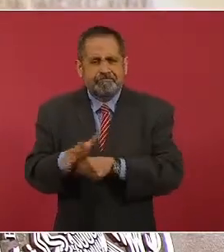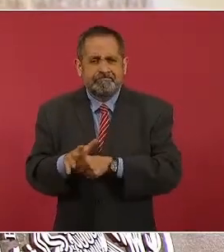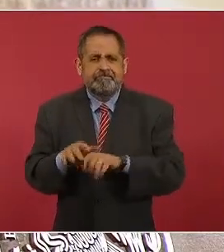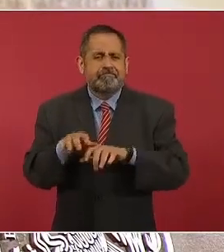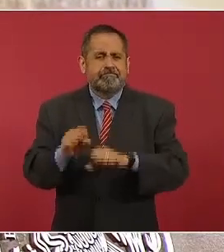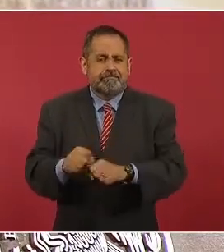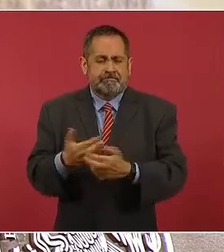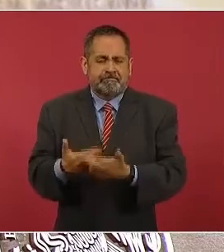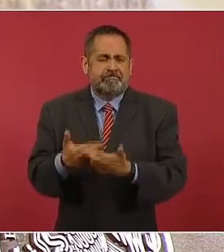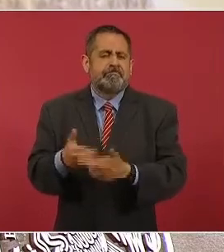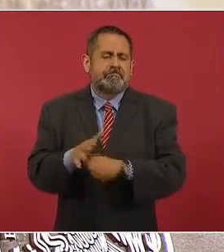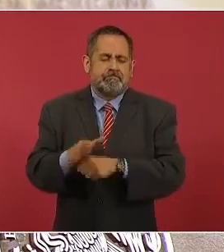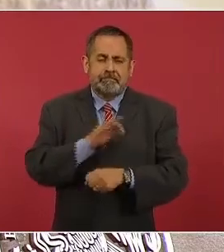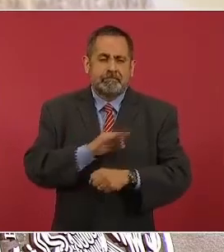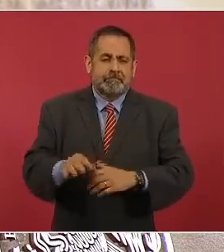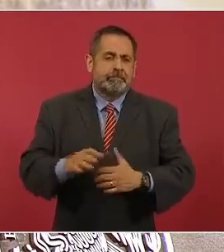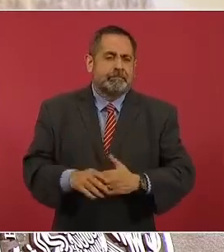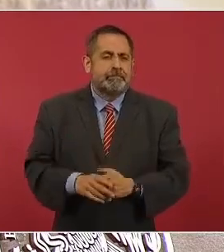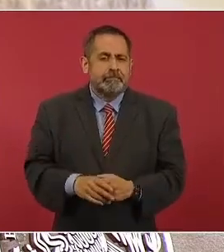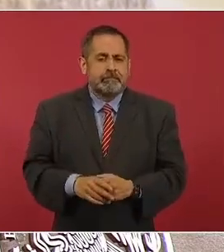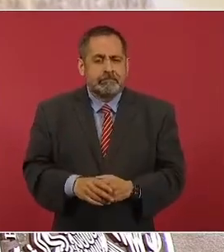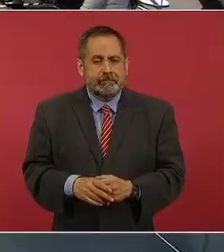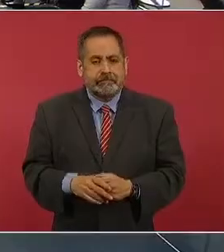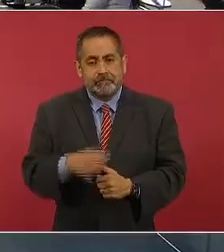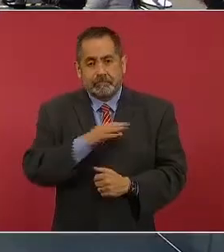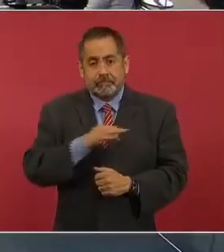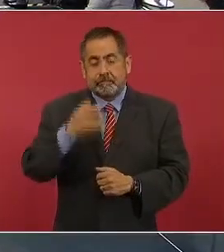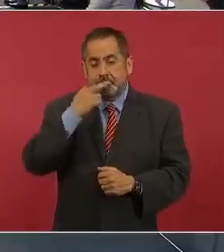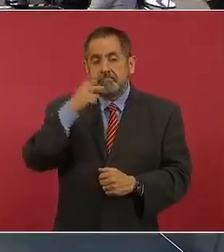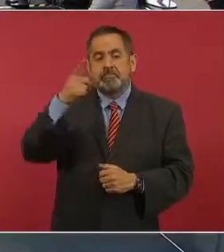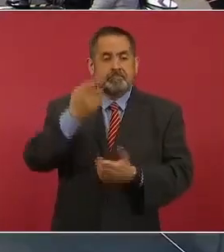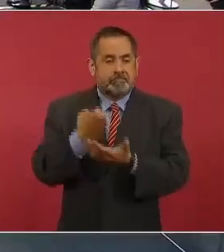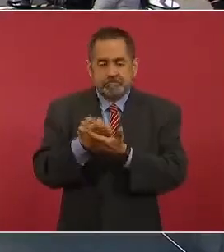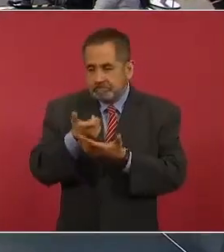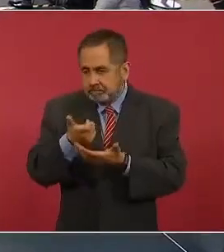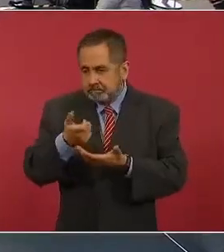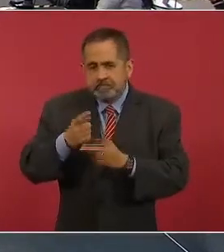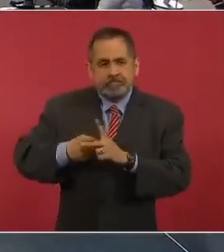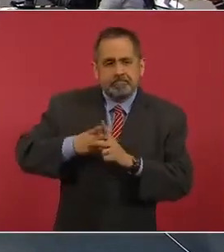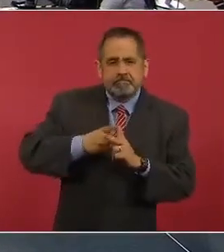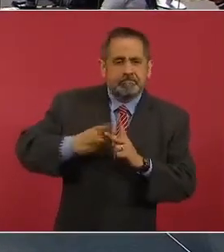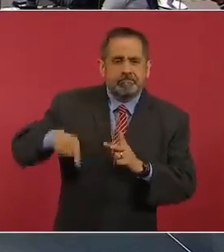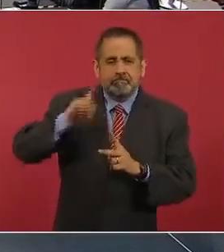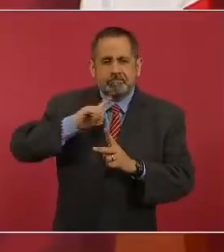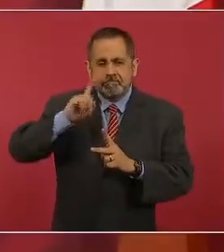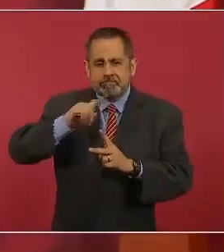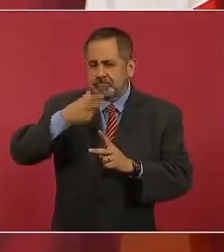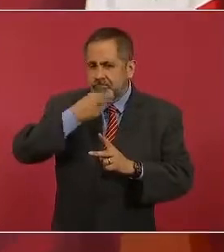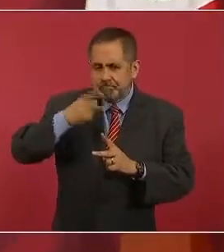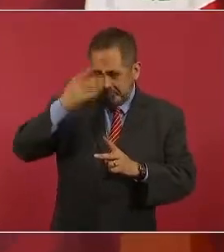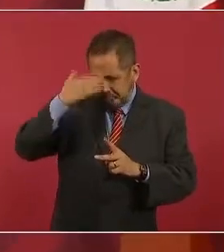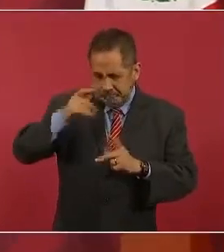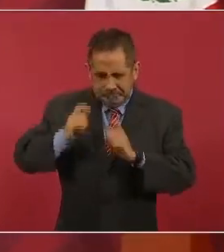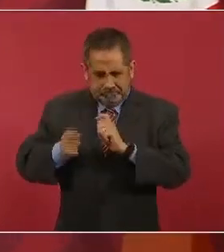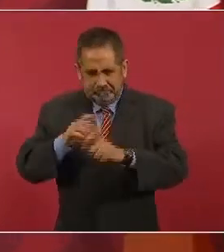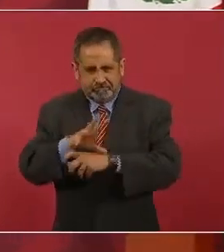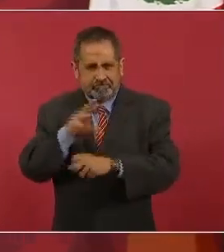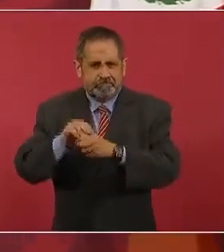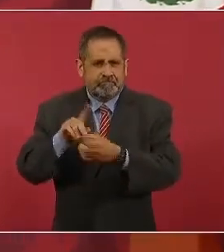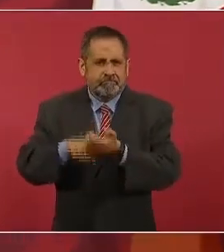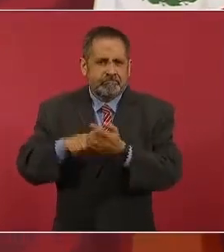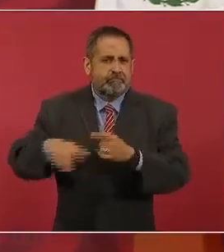le rinde, que son las mejores economistas sí, y economistas,